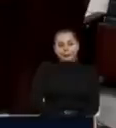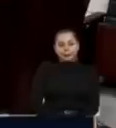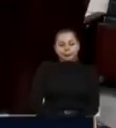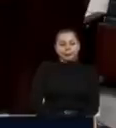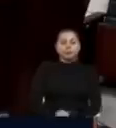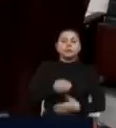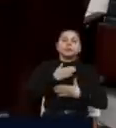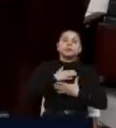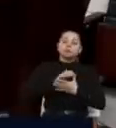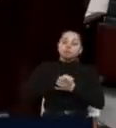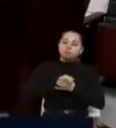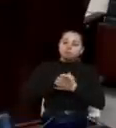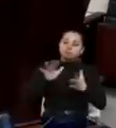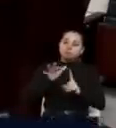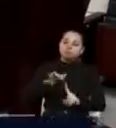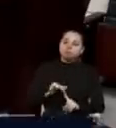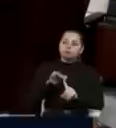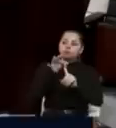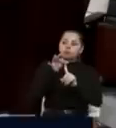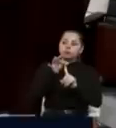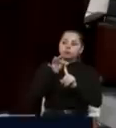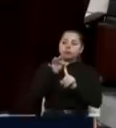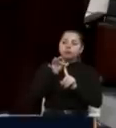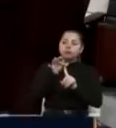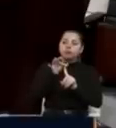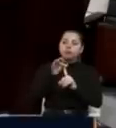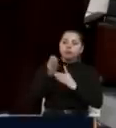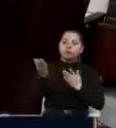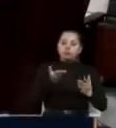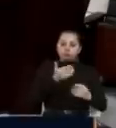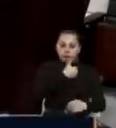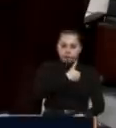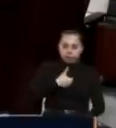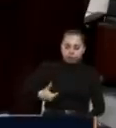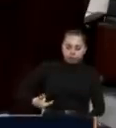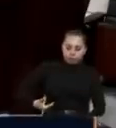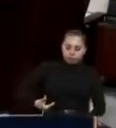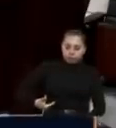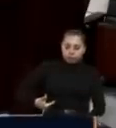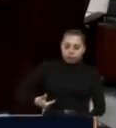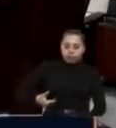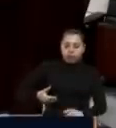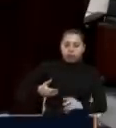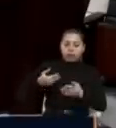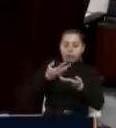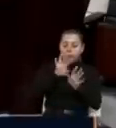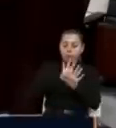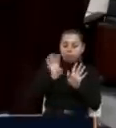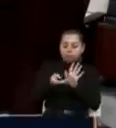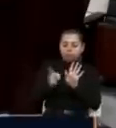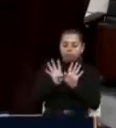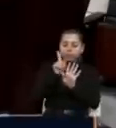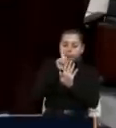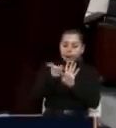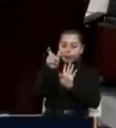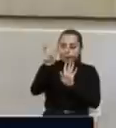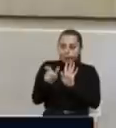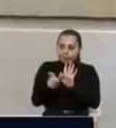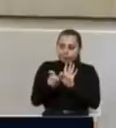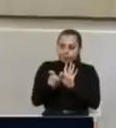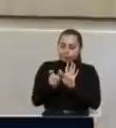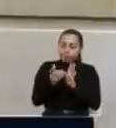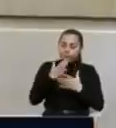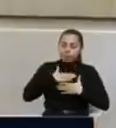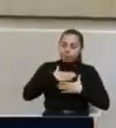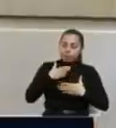Un saludo especial al señor presidente, a los señores y